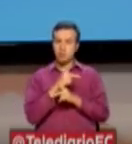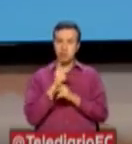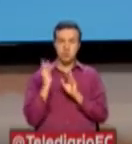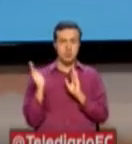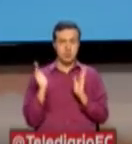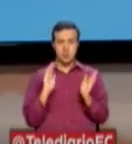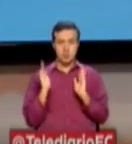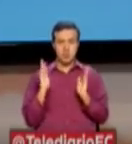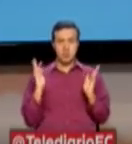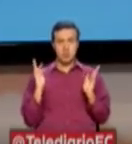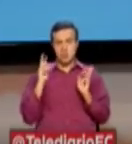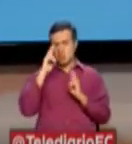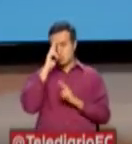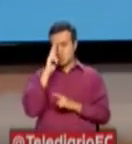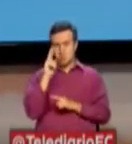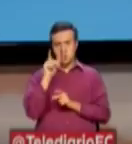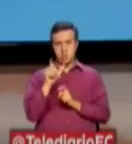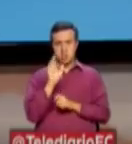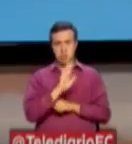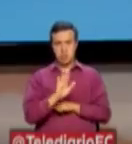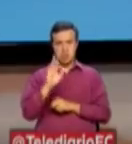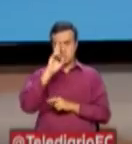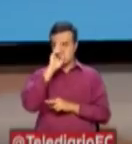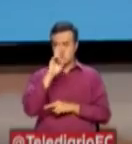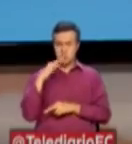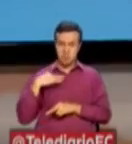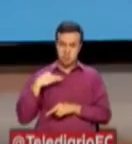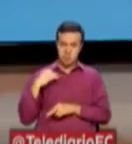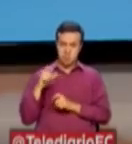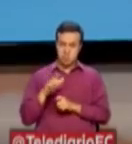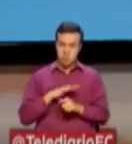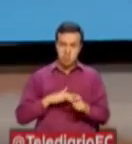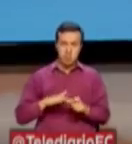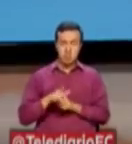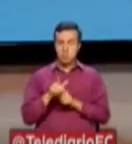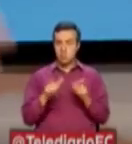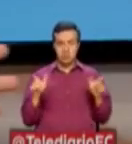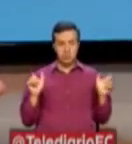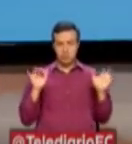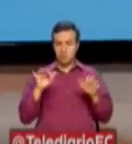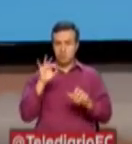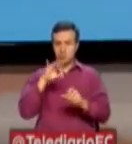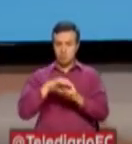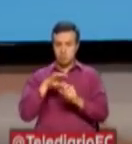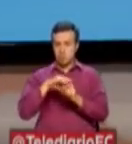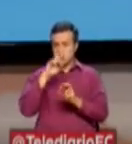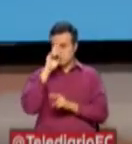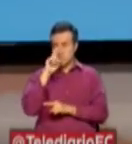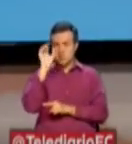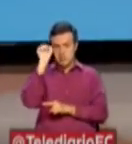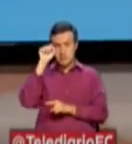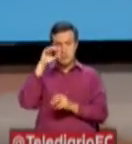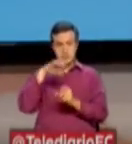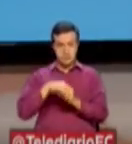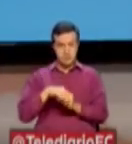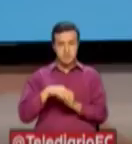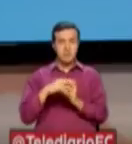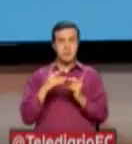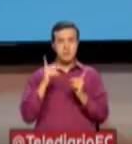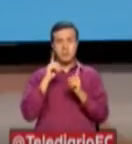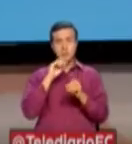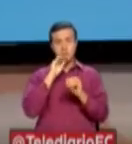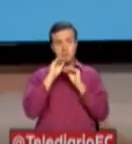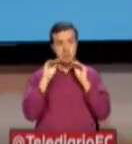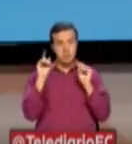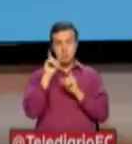transitorio respete el mandato popular respete la voluntad del ciudadano que se movilizó a las urnas a votar y que voto sí sí porque le voy le